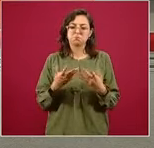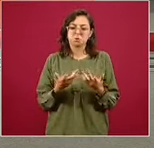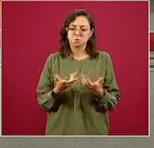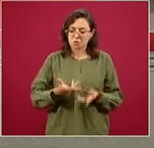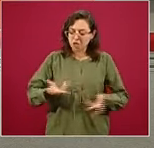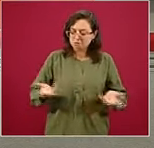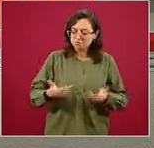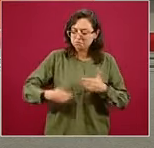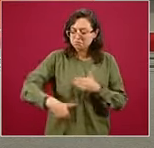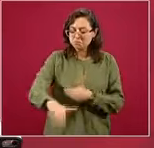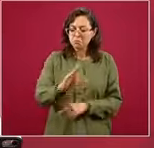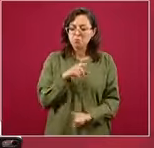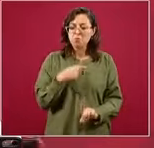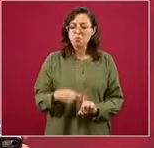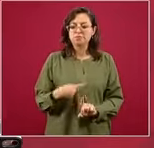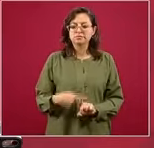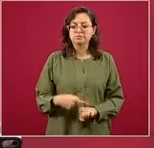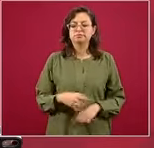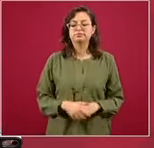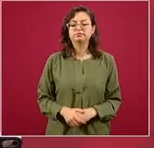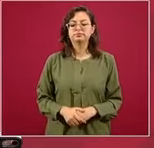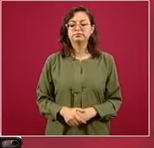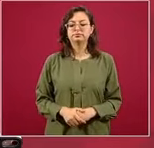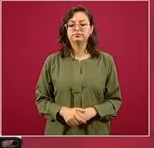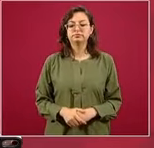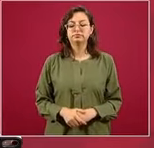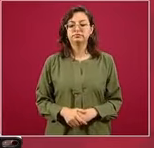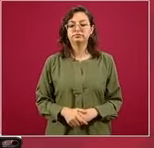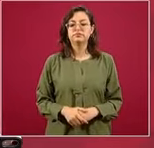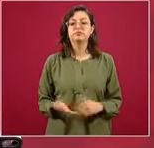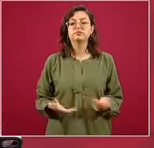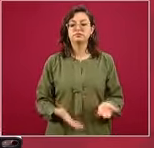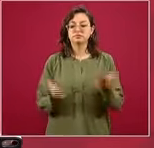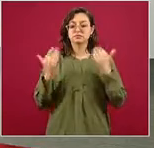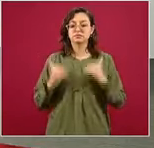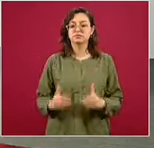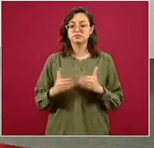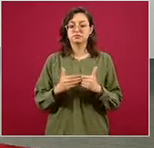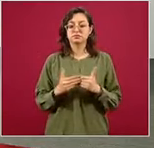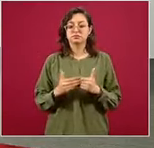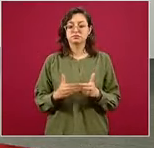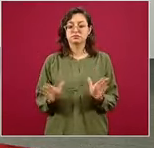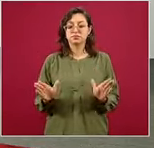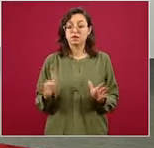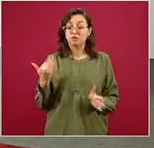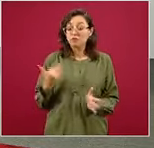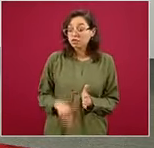positivamente. Muy bien, pues vamos a dar paso a las...